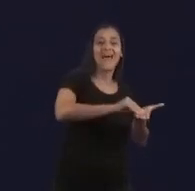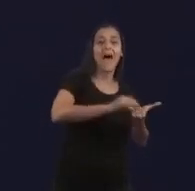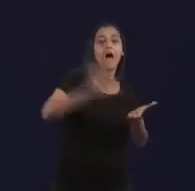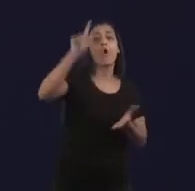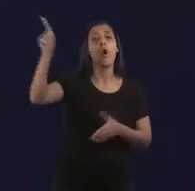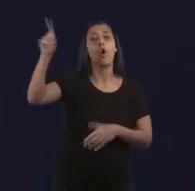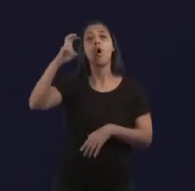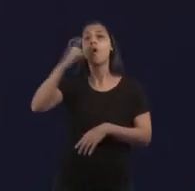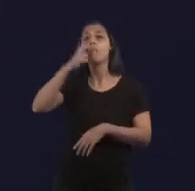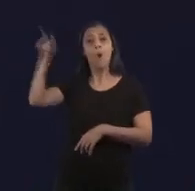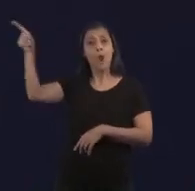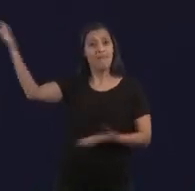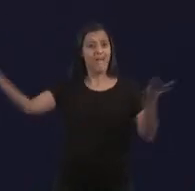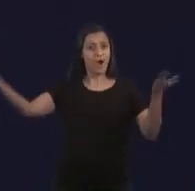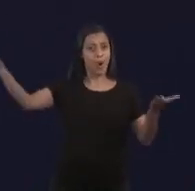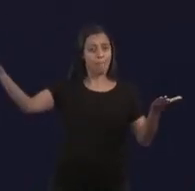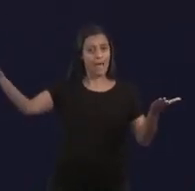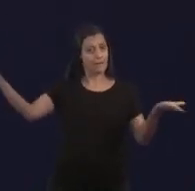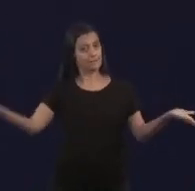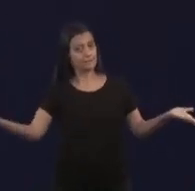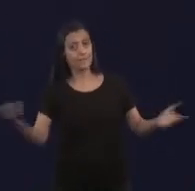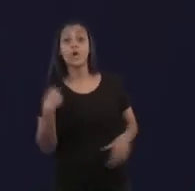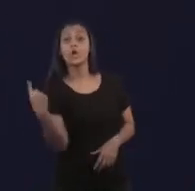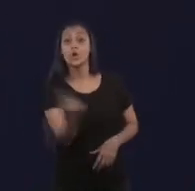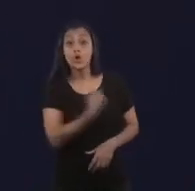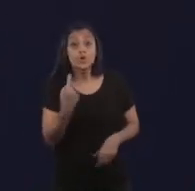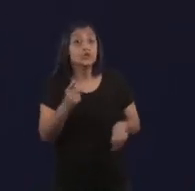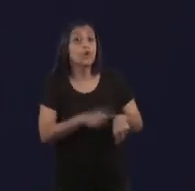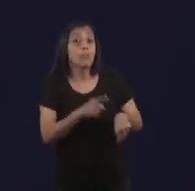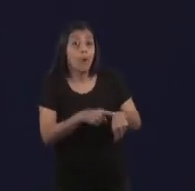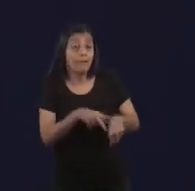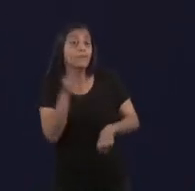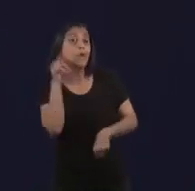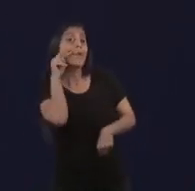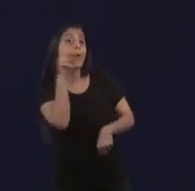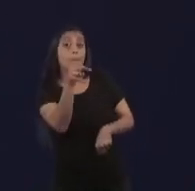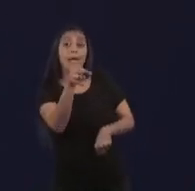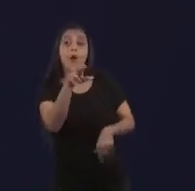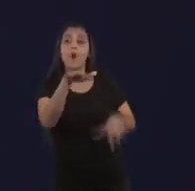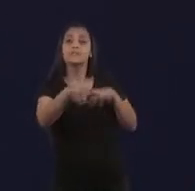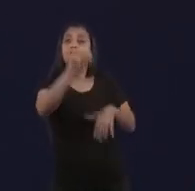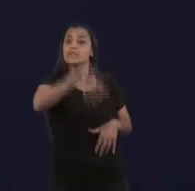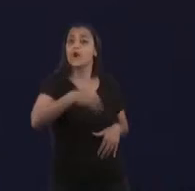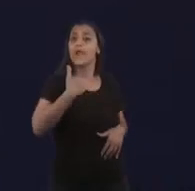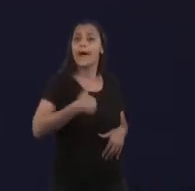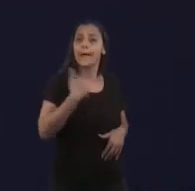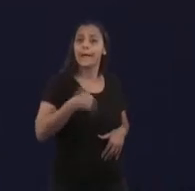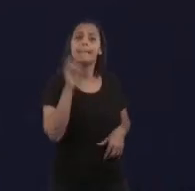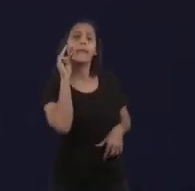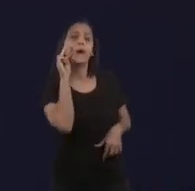Bolivia, nosotros cuando ocurren cuestiones en la Argentina,